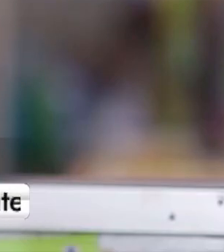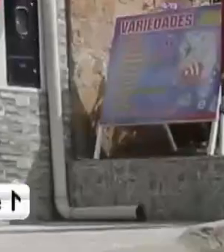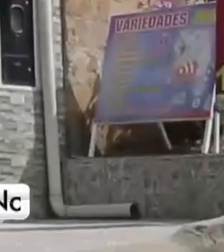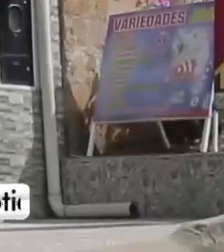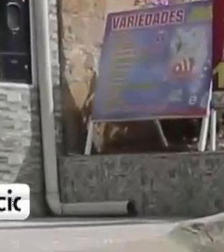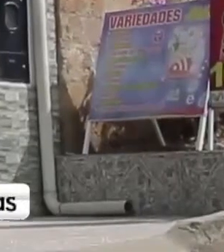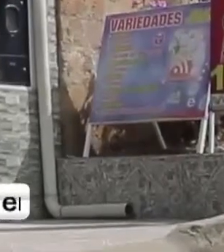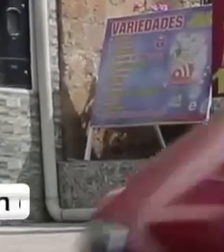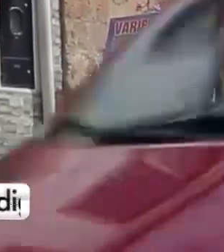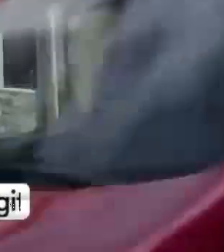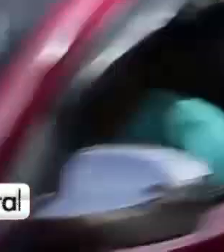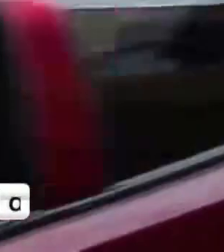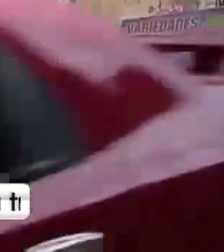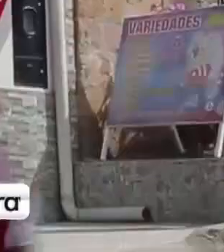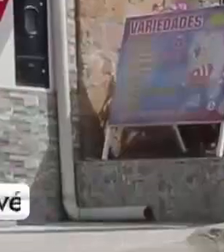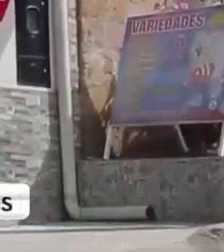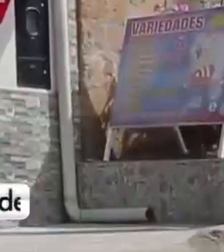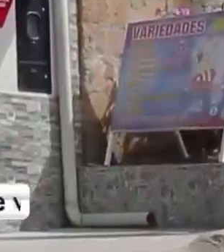artrosis degenerativa.